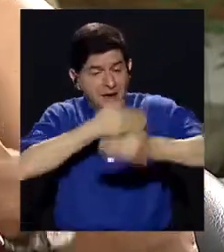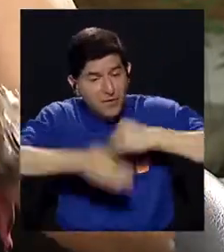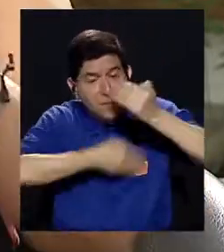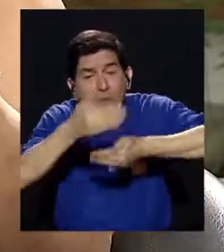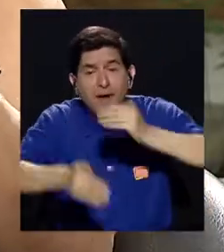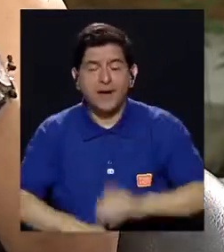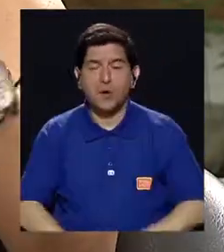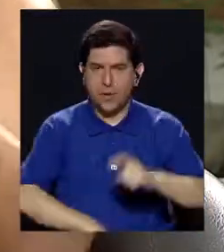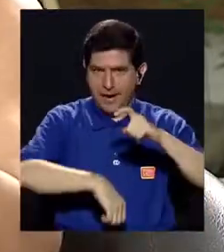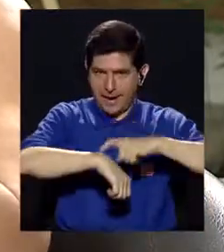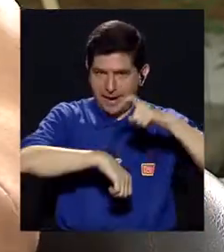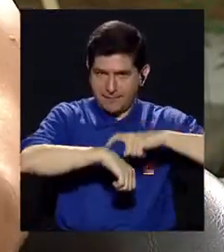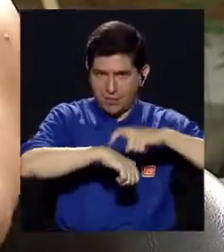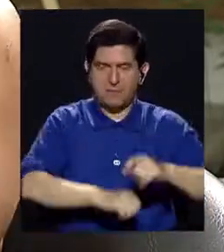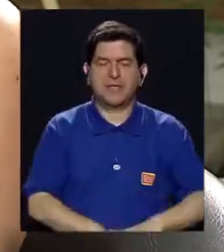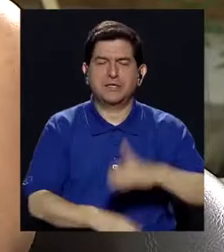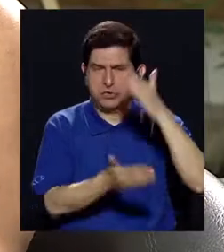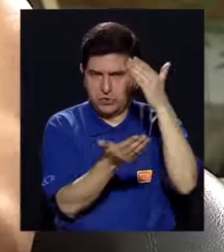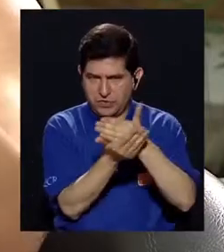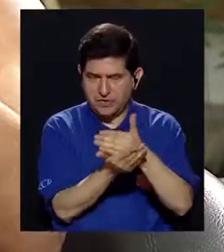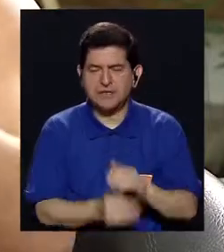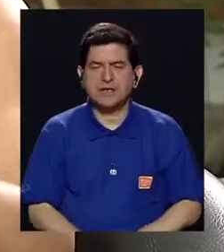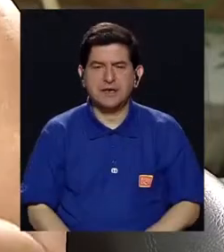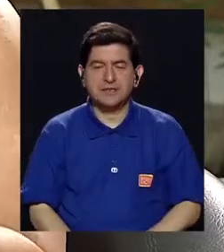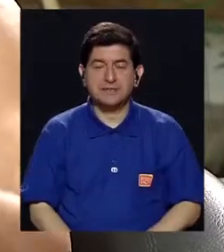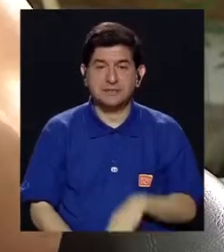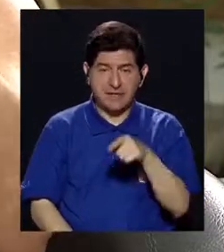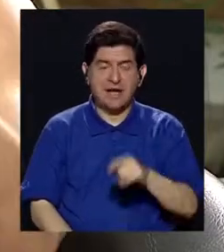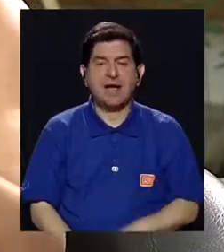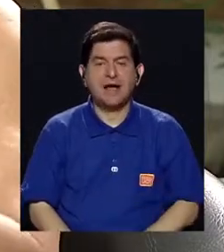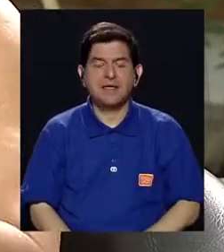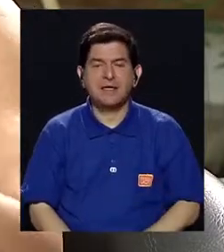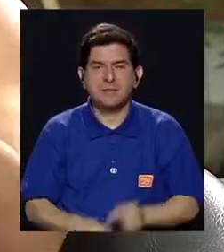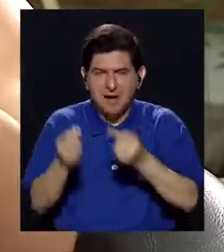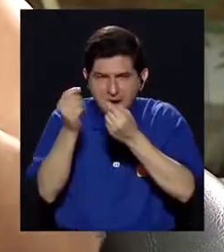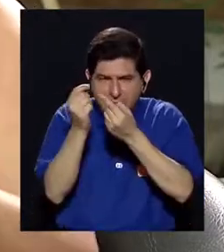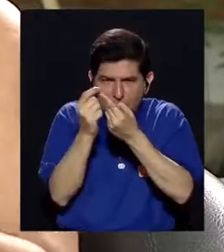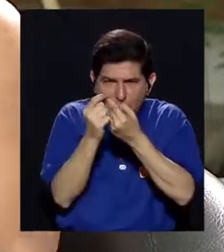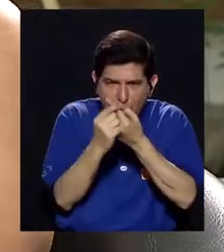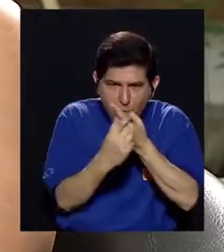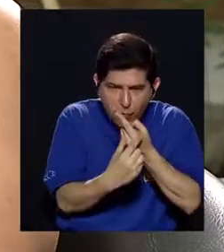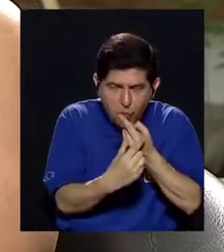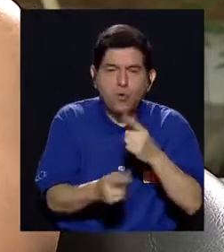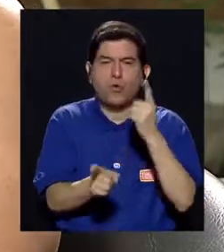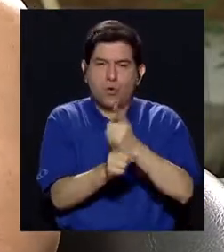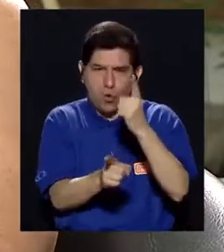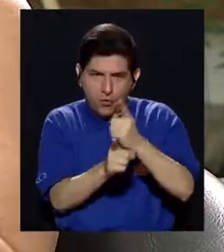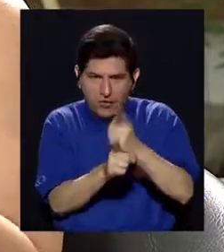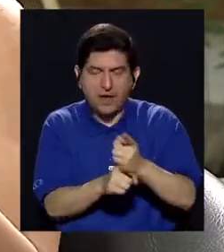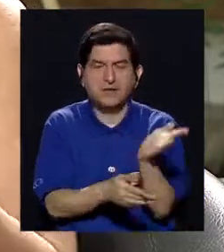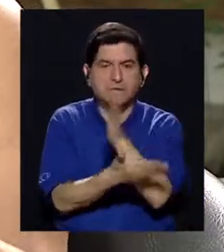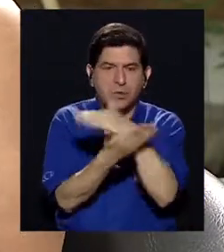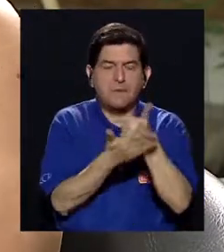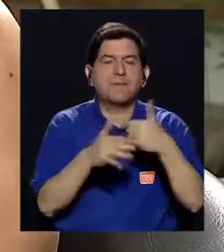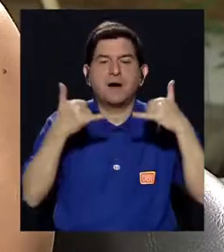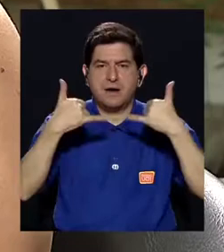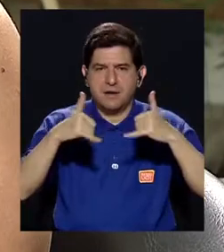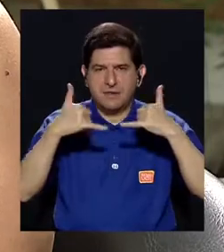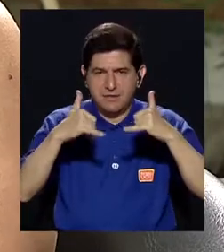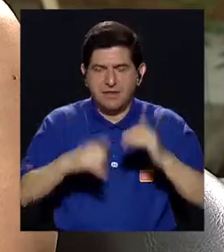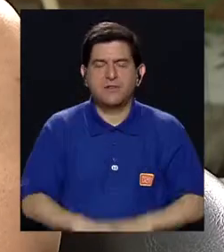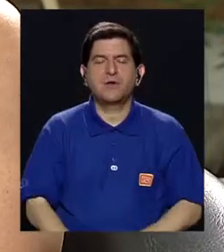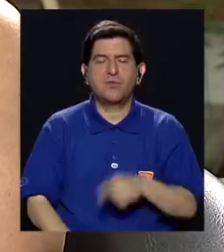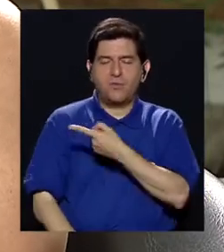juego. Ese momento para detenerse, poner el condón con tranquilidad, correctamente, es parte de este